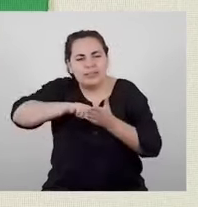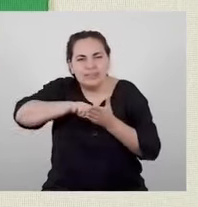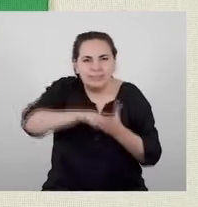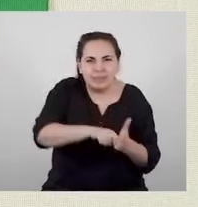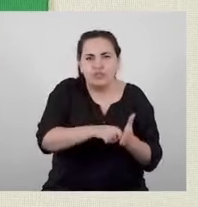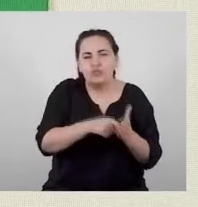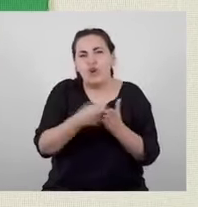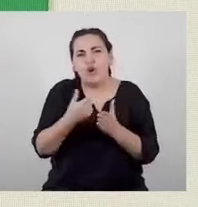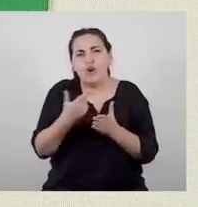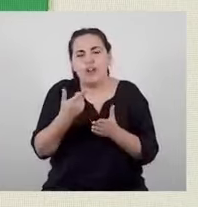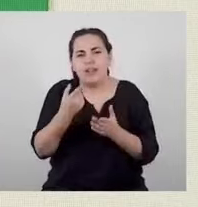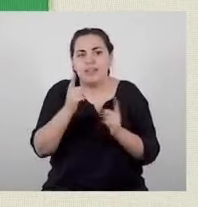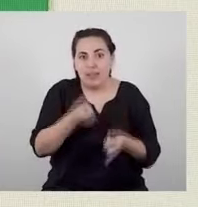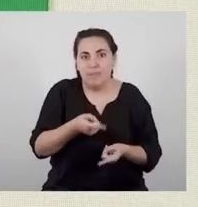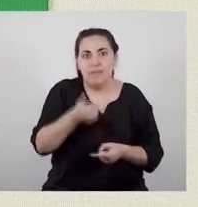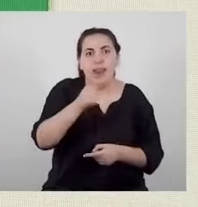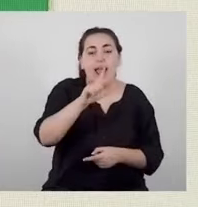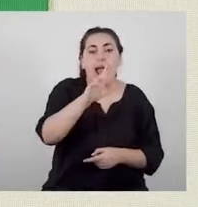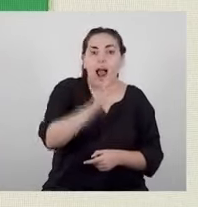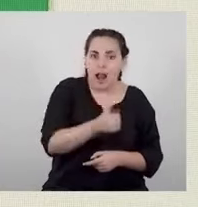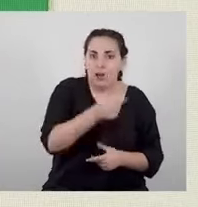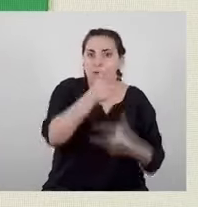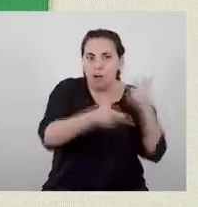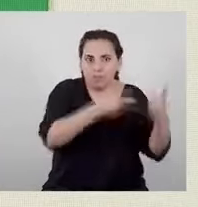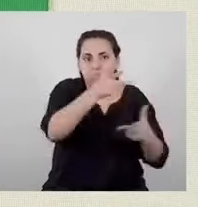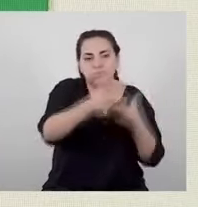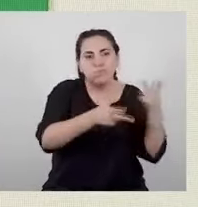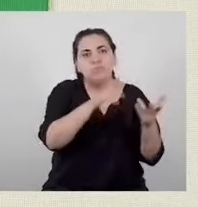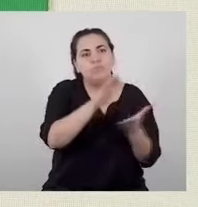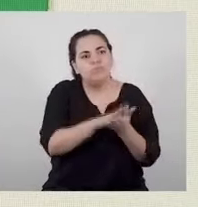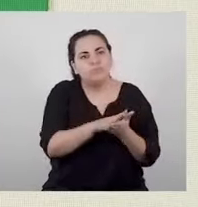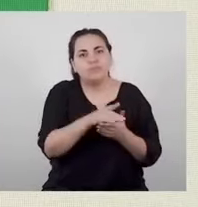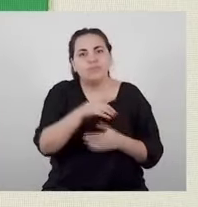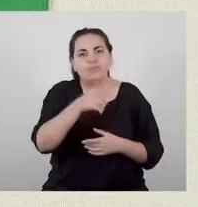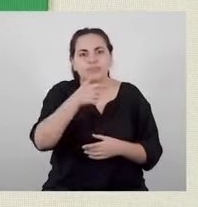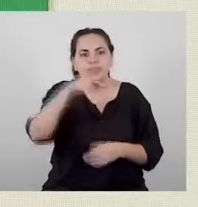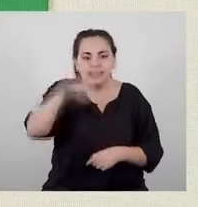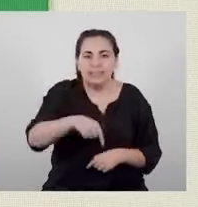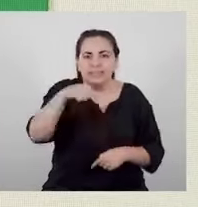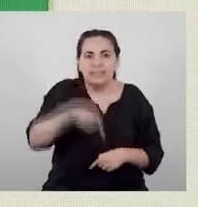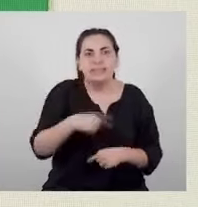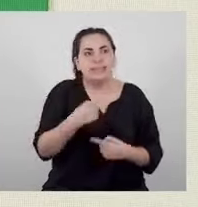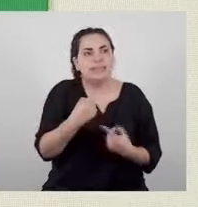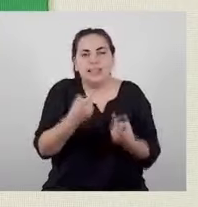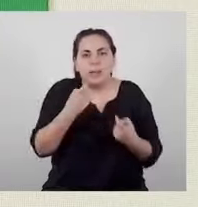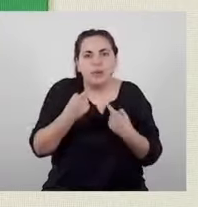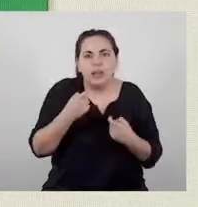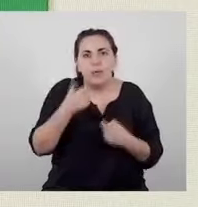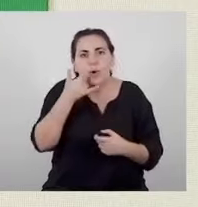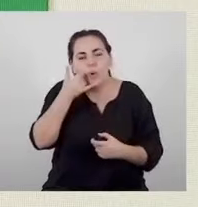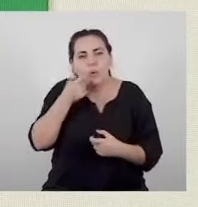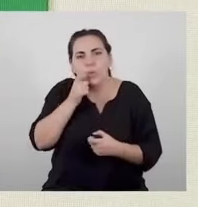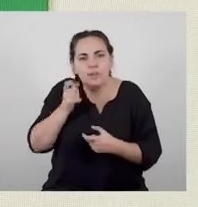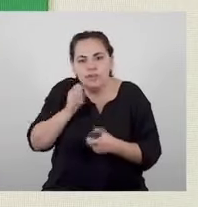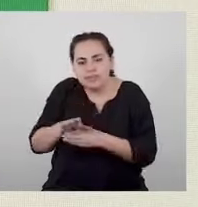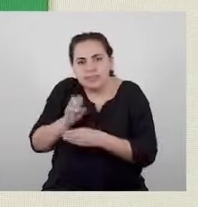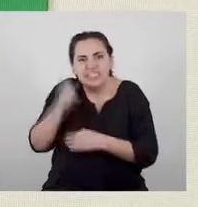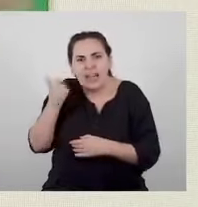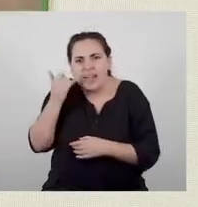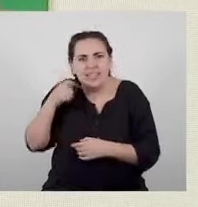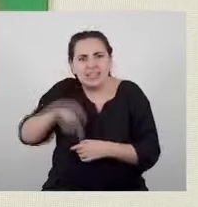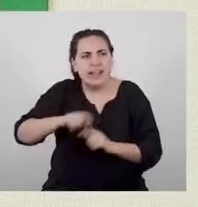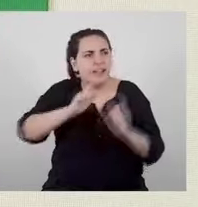y albita también de la necesidad que tenemos de estar todo el tiempo presentes de mandar un mensaje de contestar de hacer una